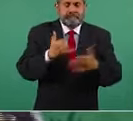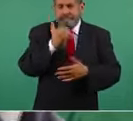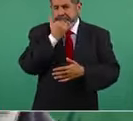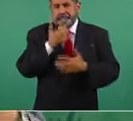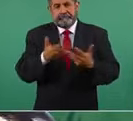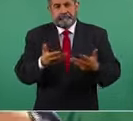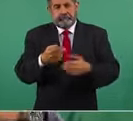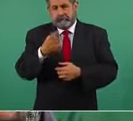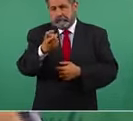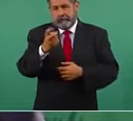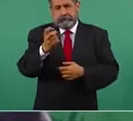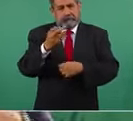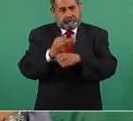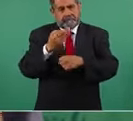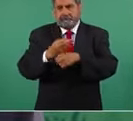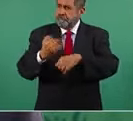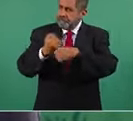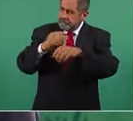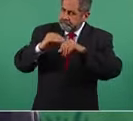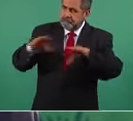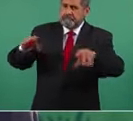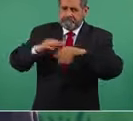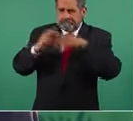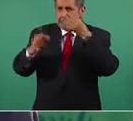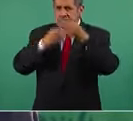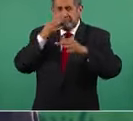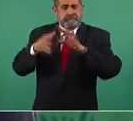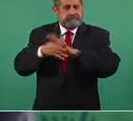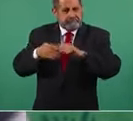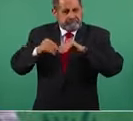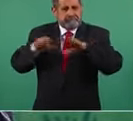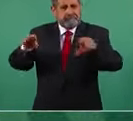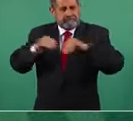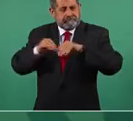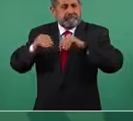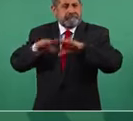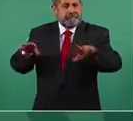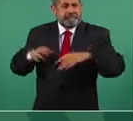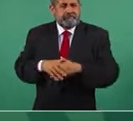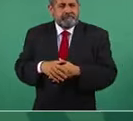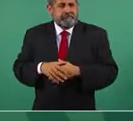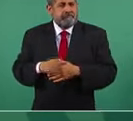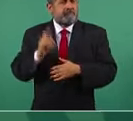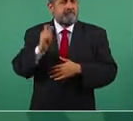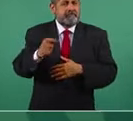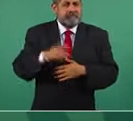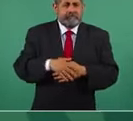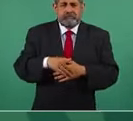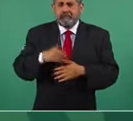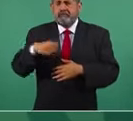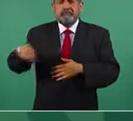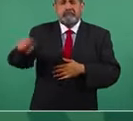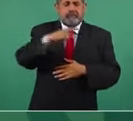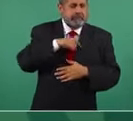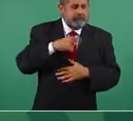Por eso es un tema a tratar. Y es de sabios